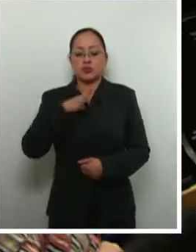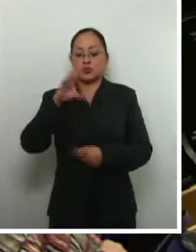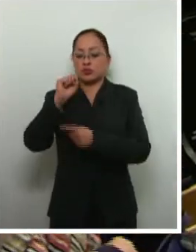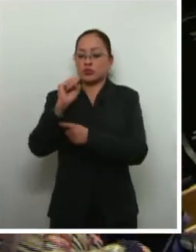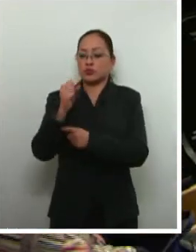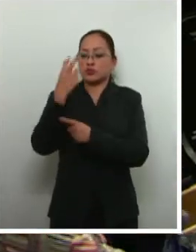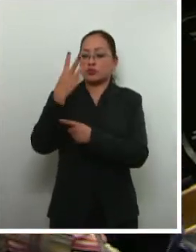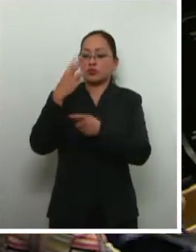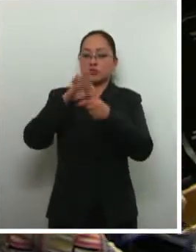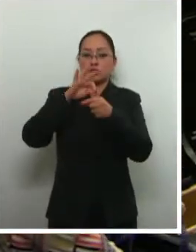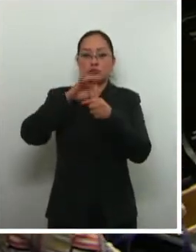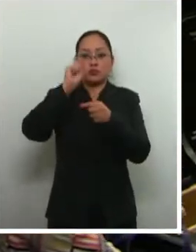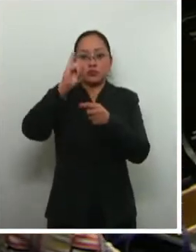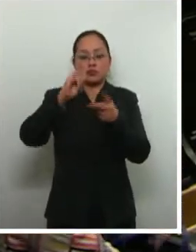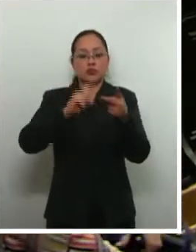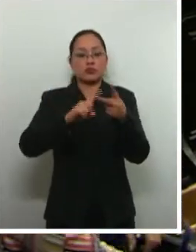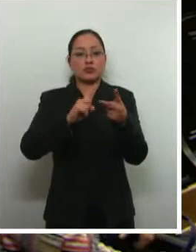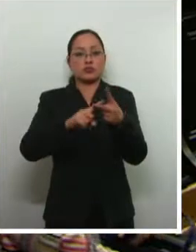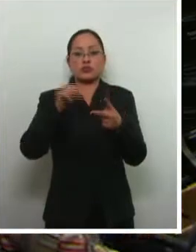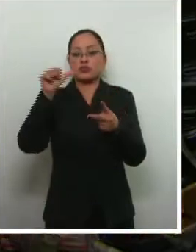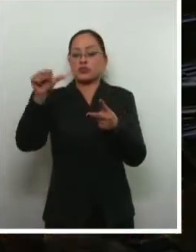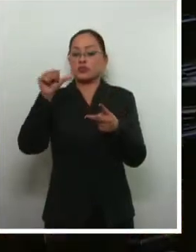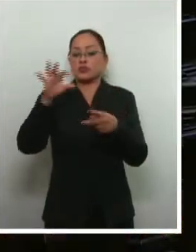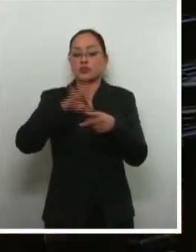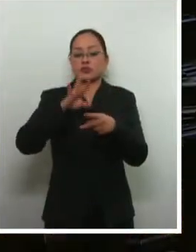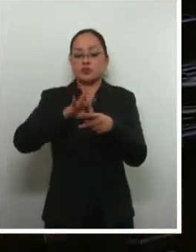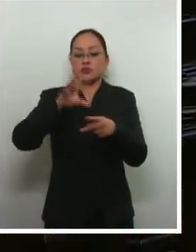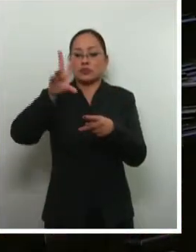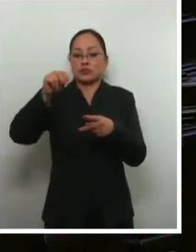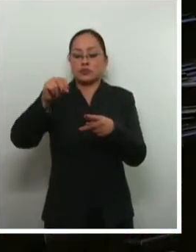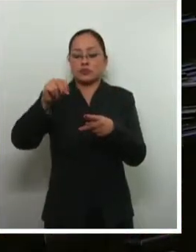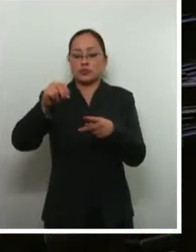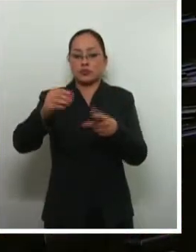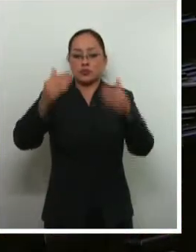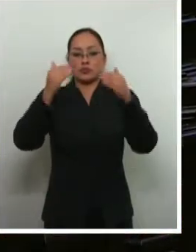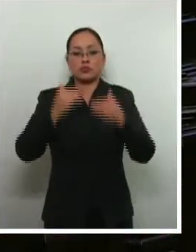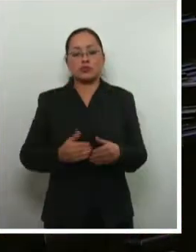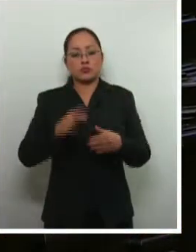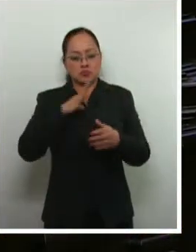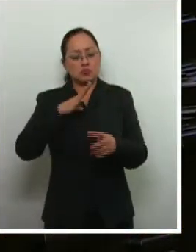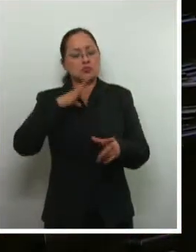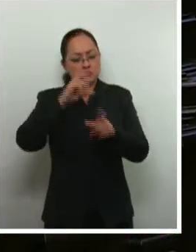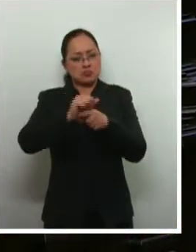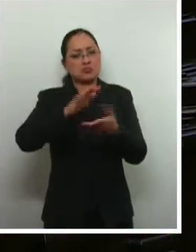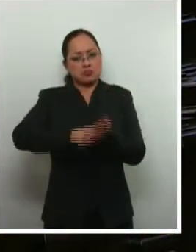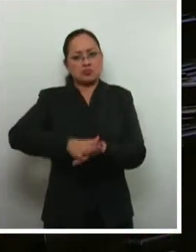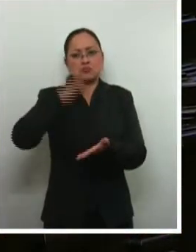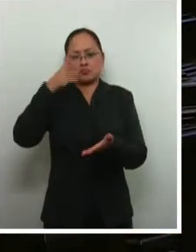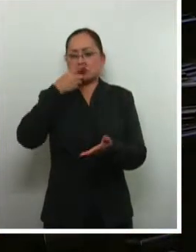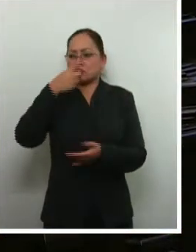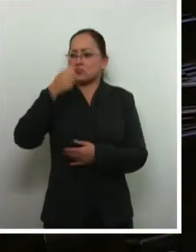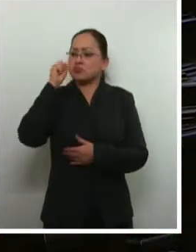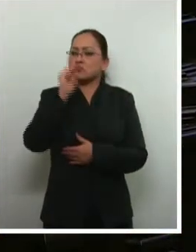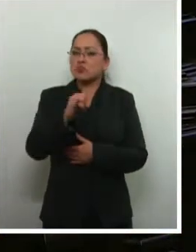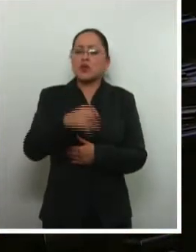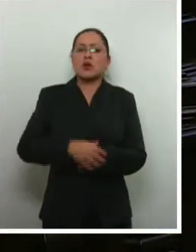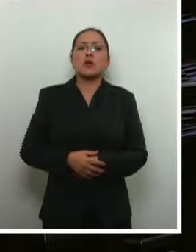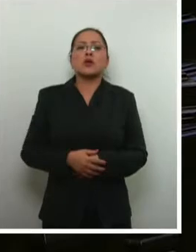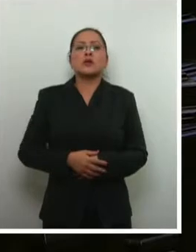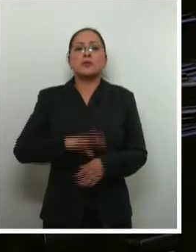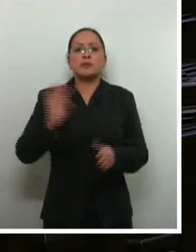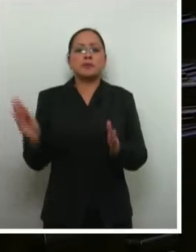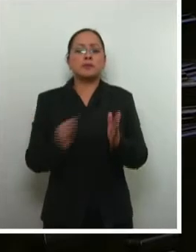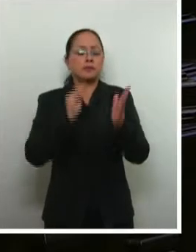63 votos a favor y 16 en contra. Por lo tanto, alcanzan mayoría calificada y